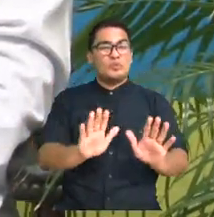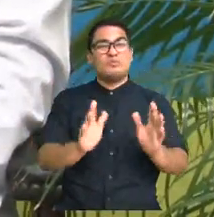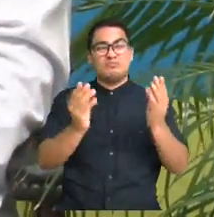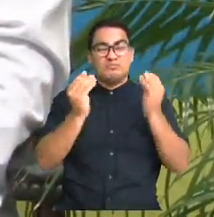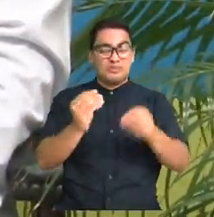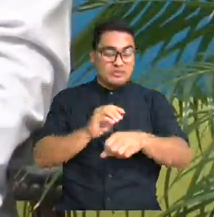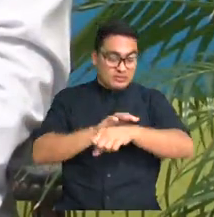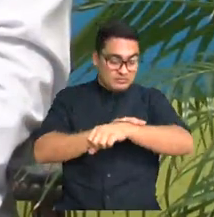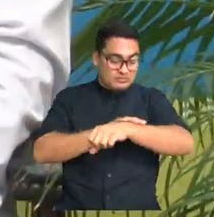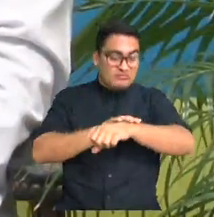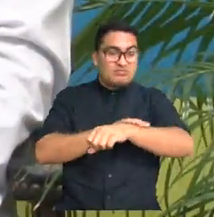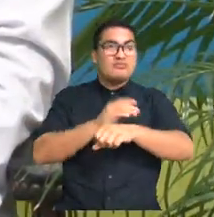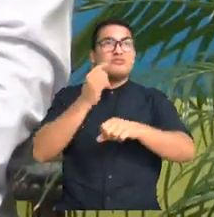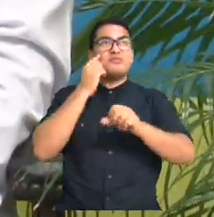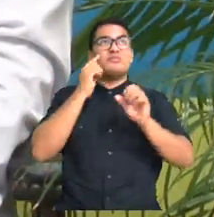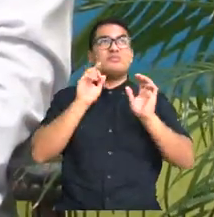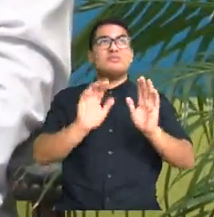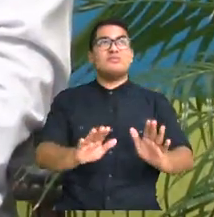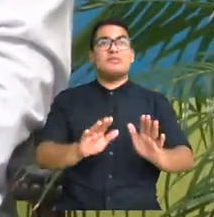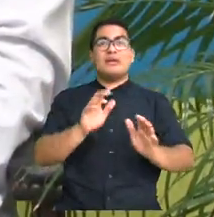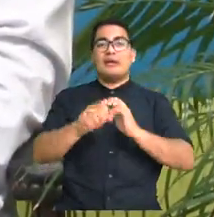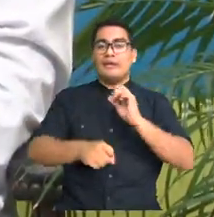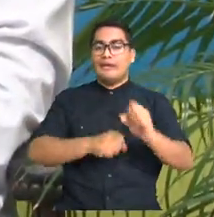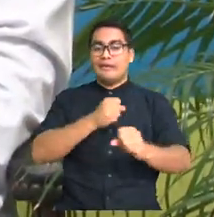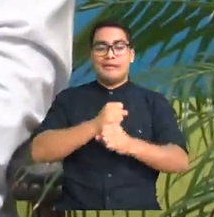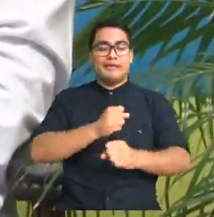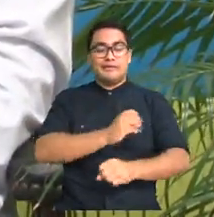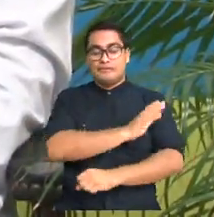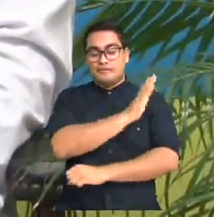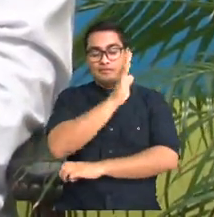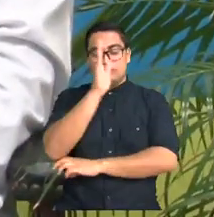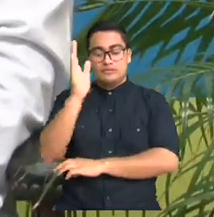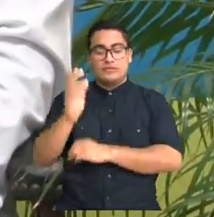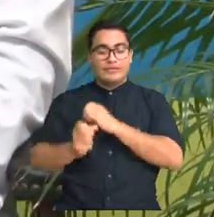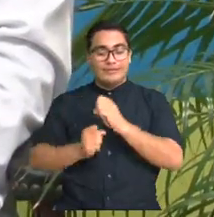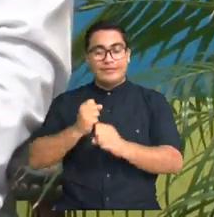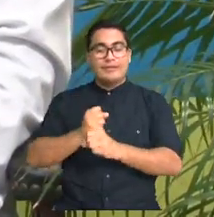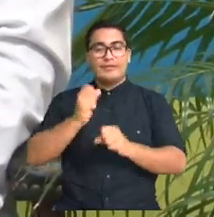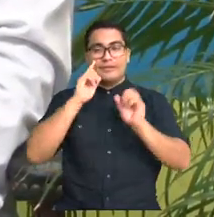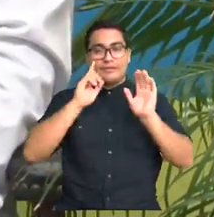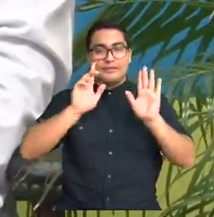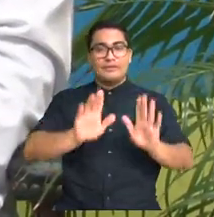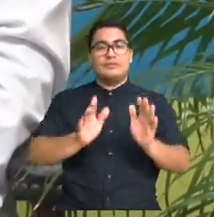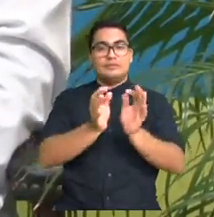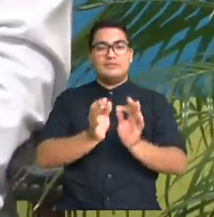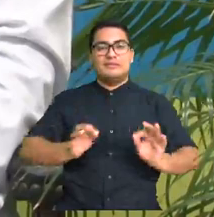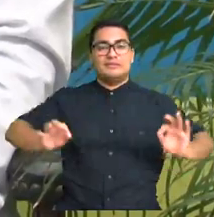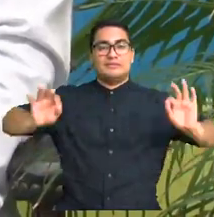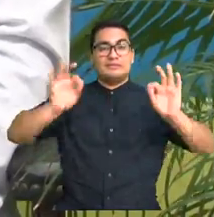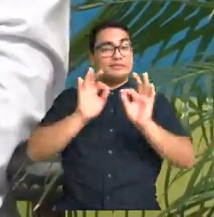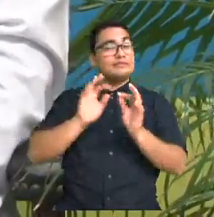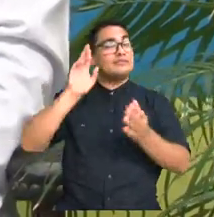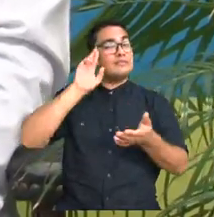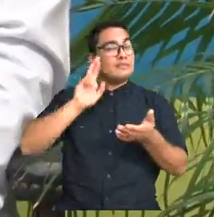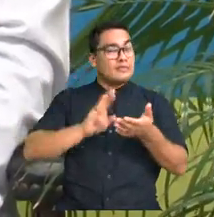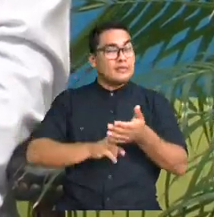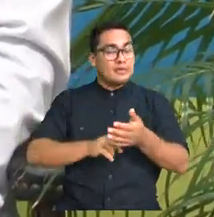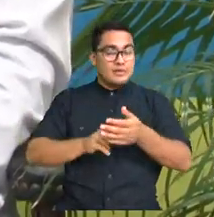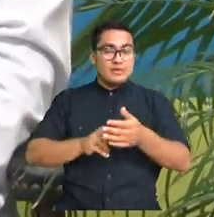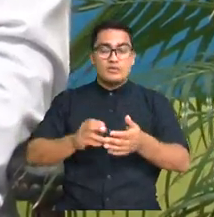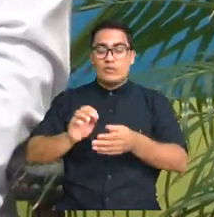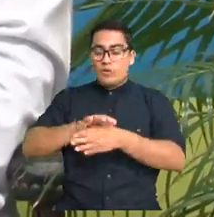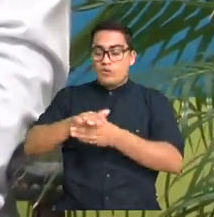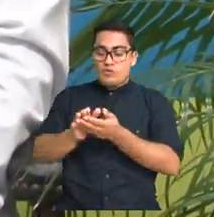nuestra piel. Sin embargo, todo el año debemos de hacerlo. Recordemos que es importante mantener hidratada nuestra piel.